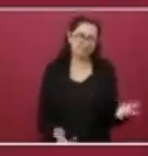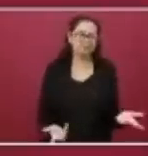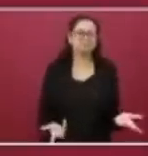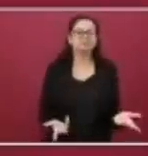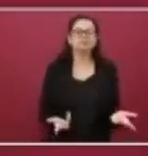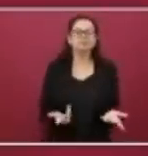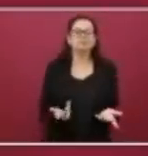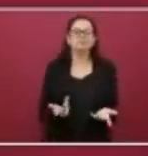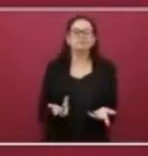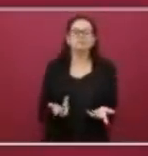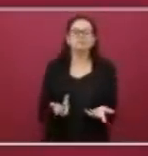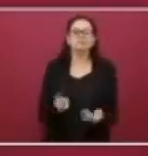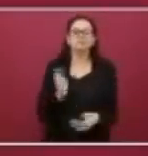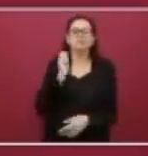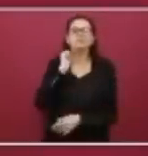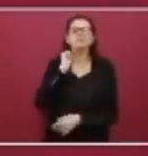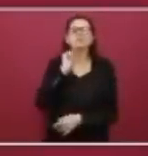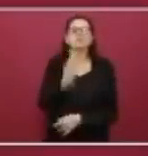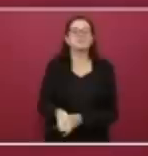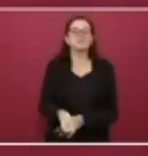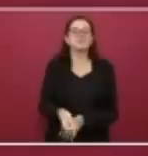es que